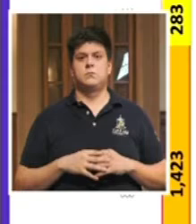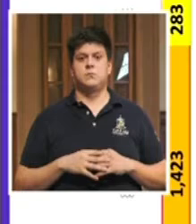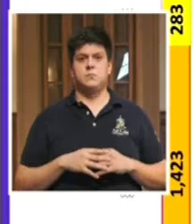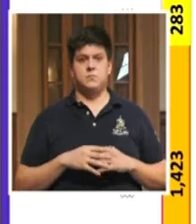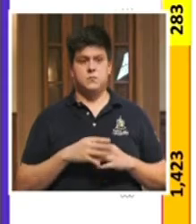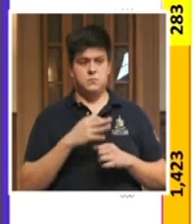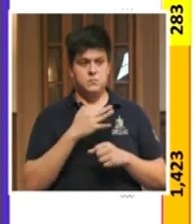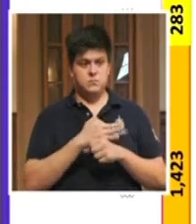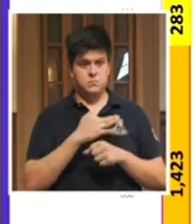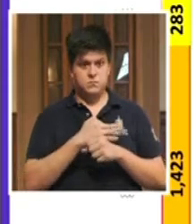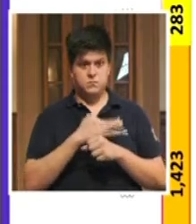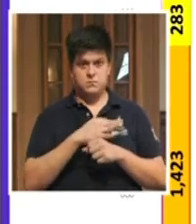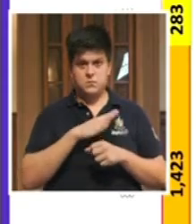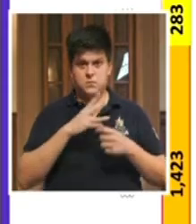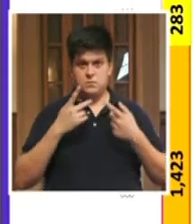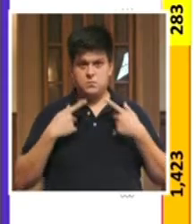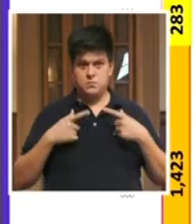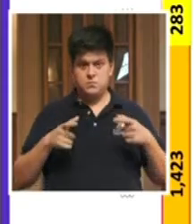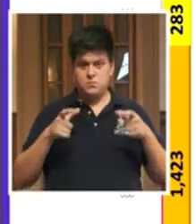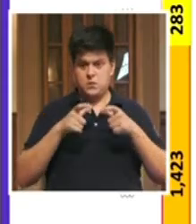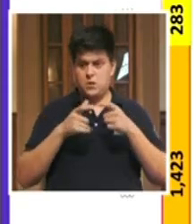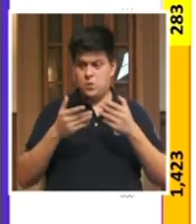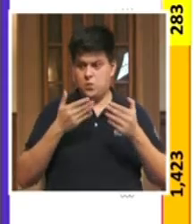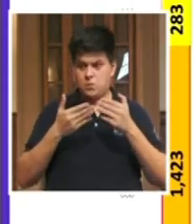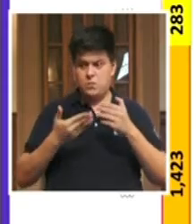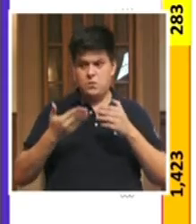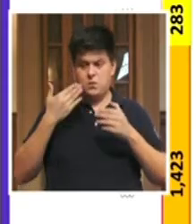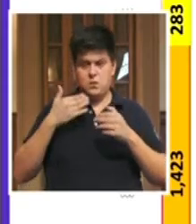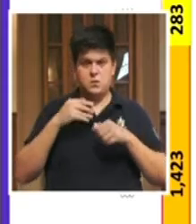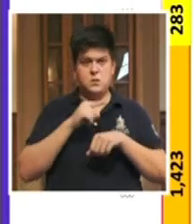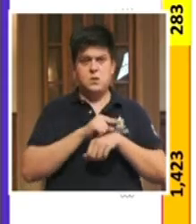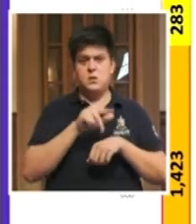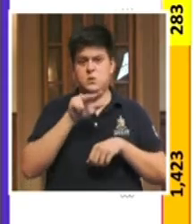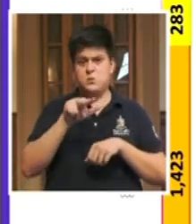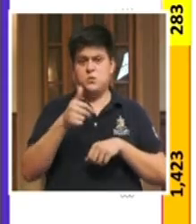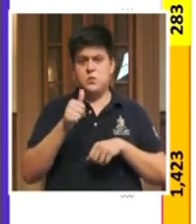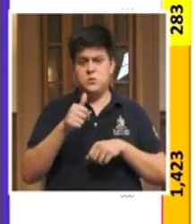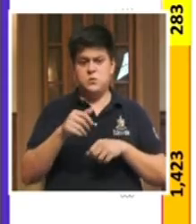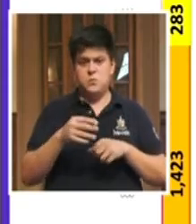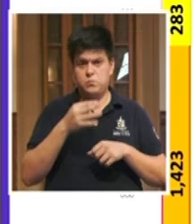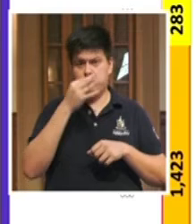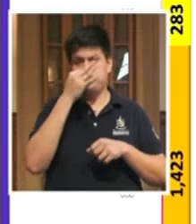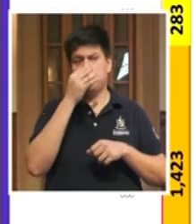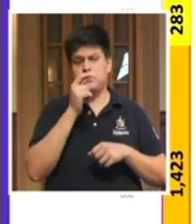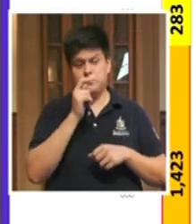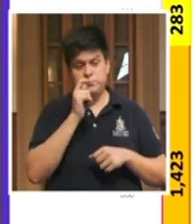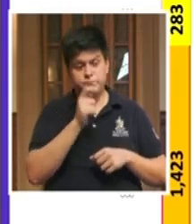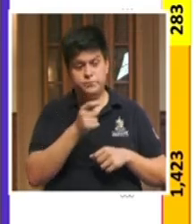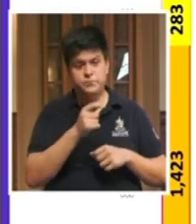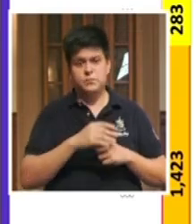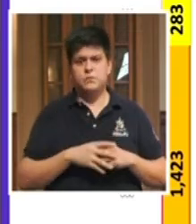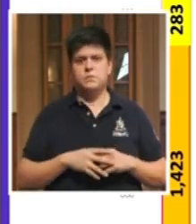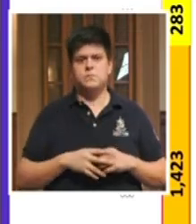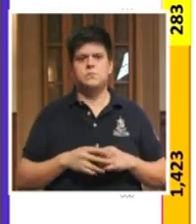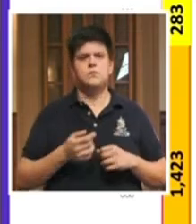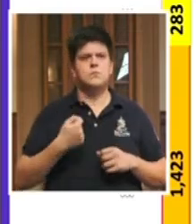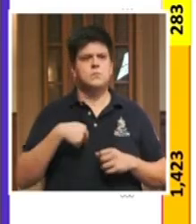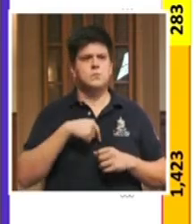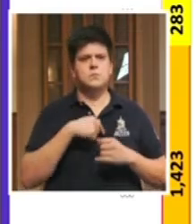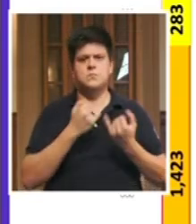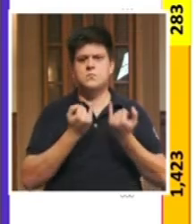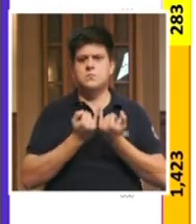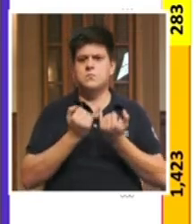Tenemos menos que el 18 de agosto. ¿Qué significa? Que también vamos hacia